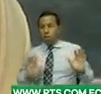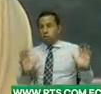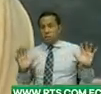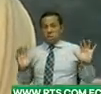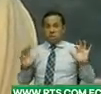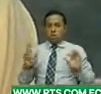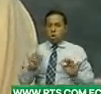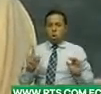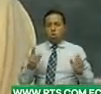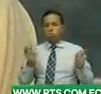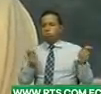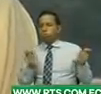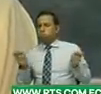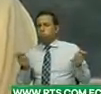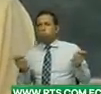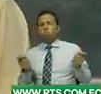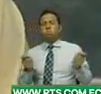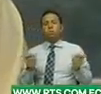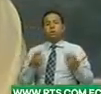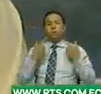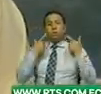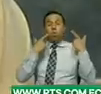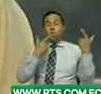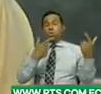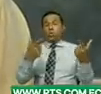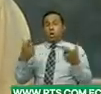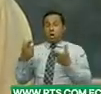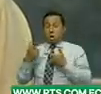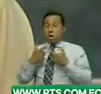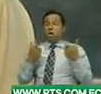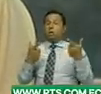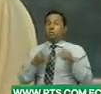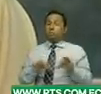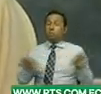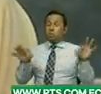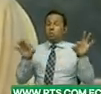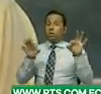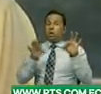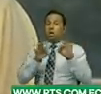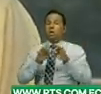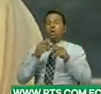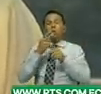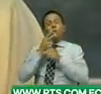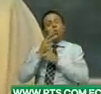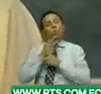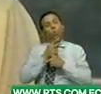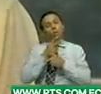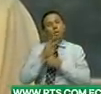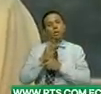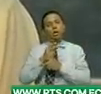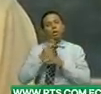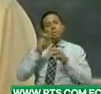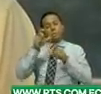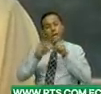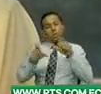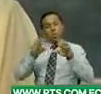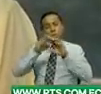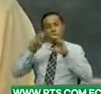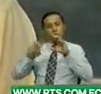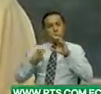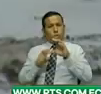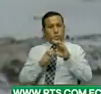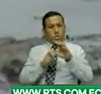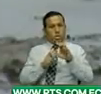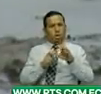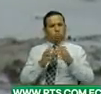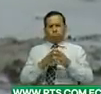con la Comisión de Tránsito ciertas avenidas para que puedan circular los turistas en los 40 kilómetros de playa que gracias a Dios